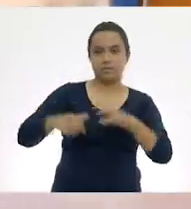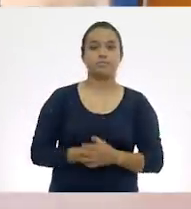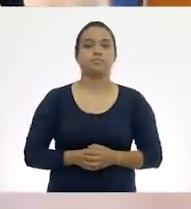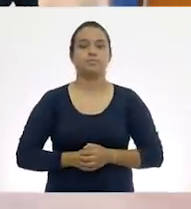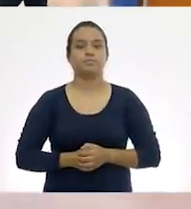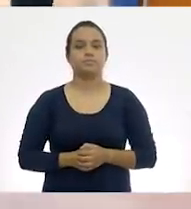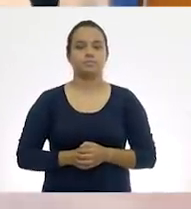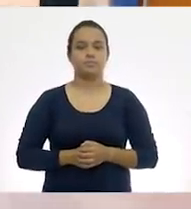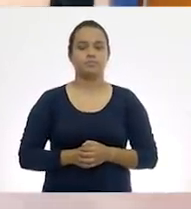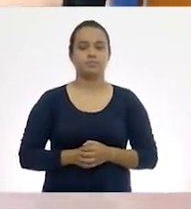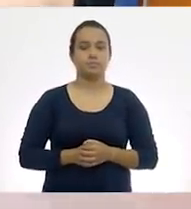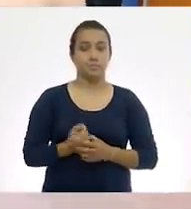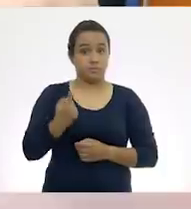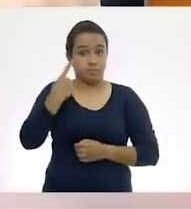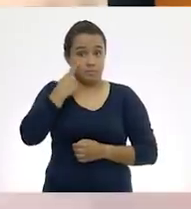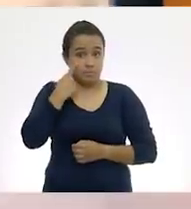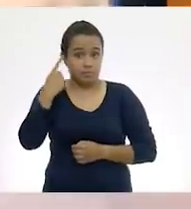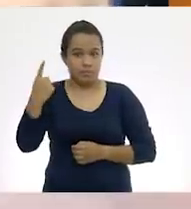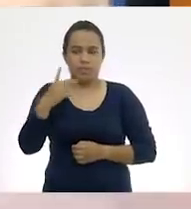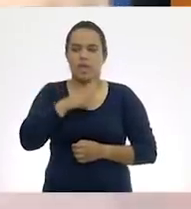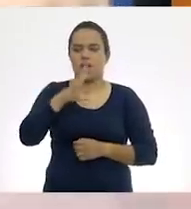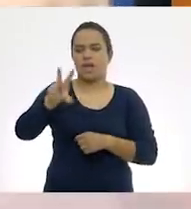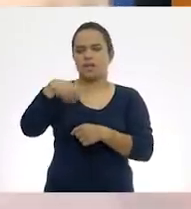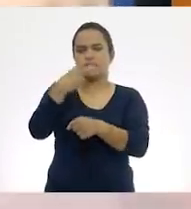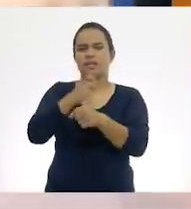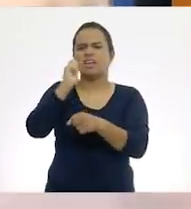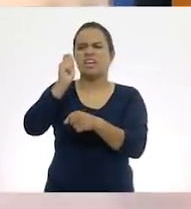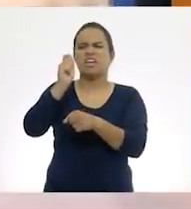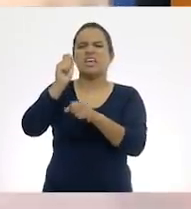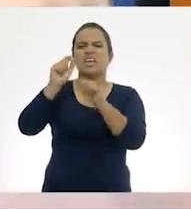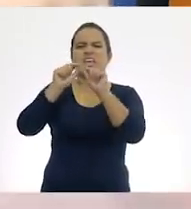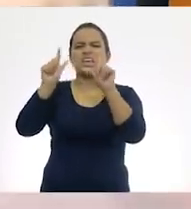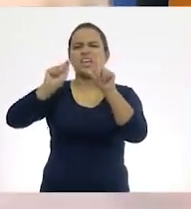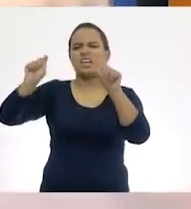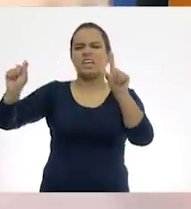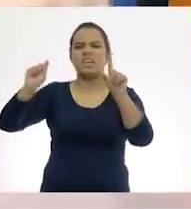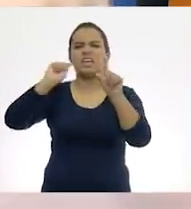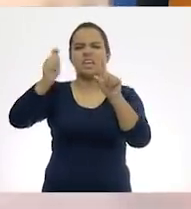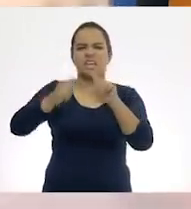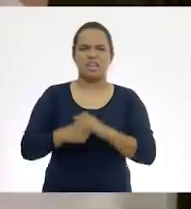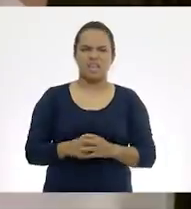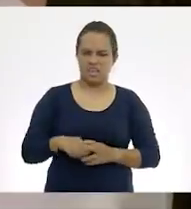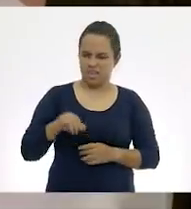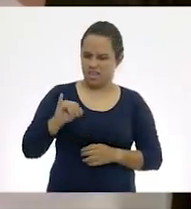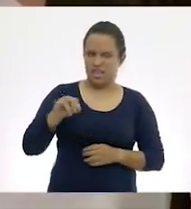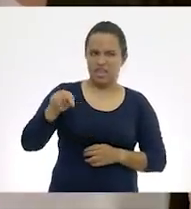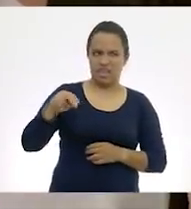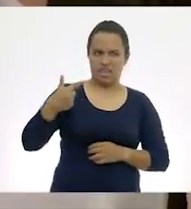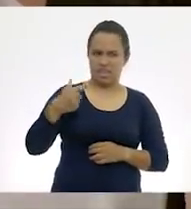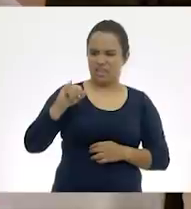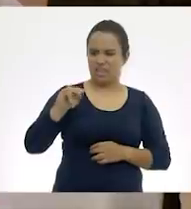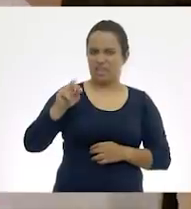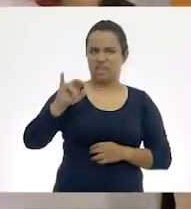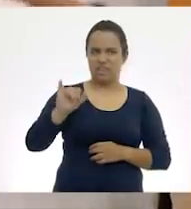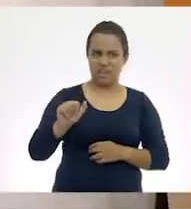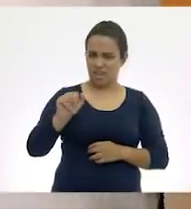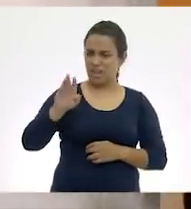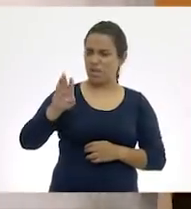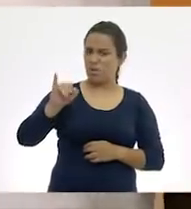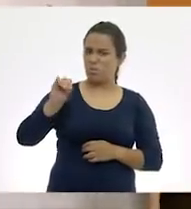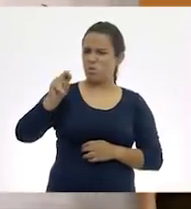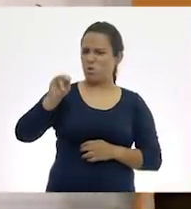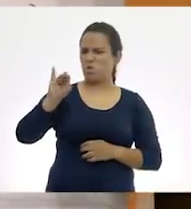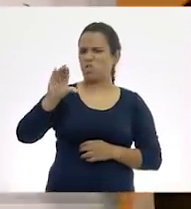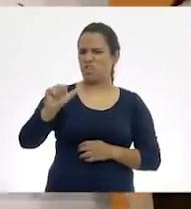Ok. Tenemos aquí una segunda definición que es la ingeniería biónica.